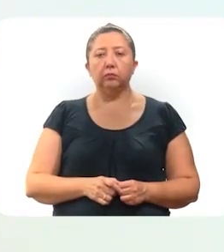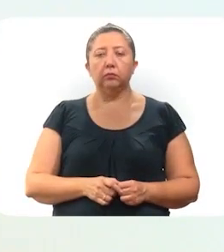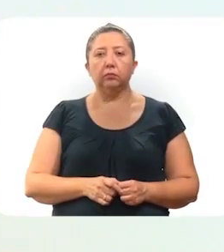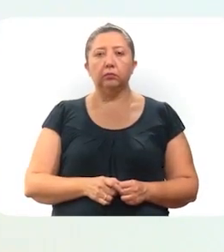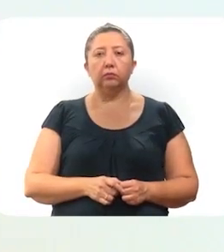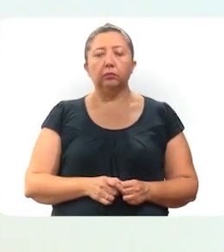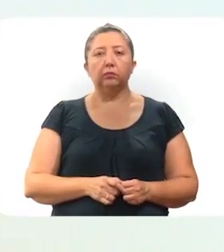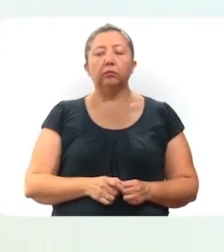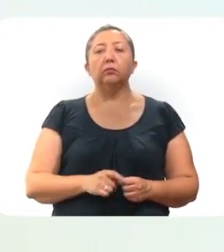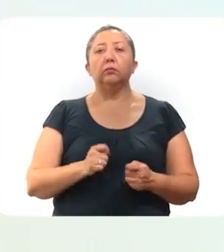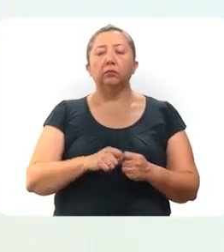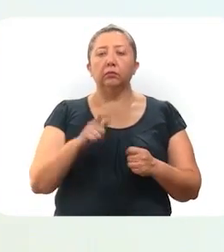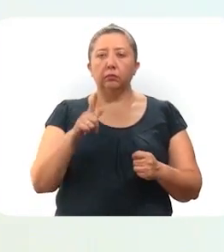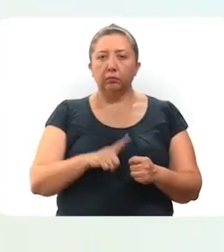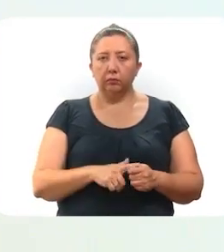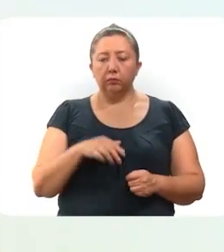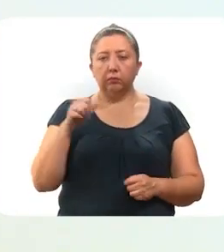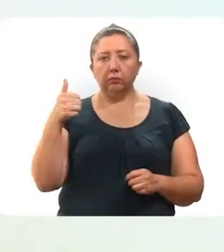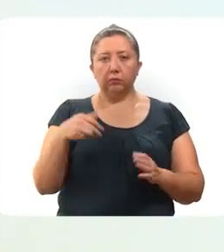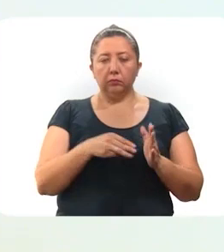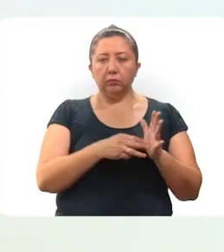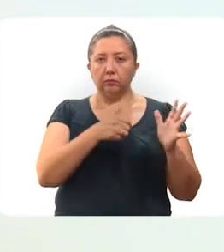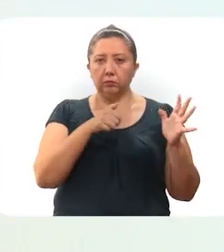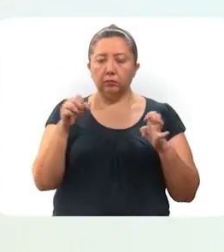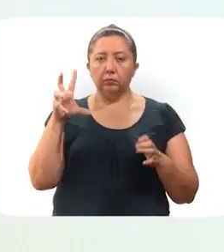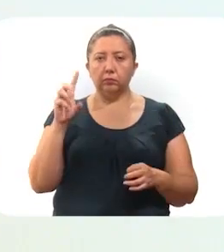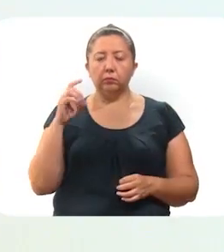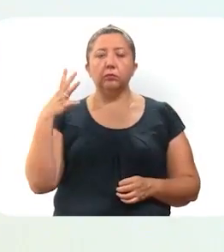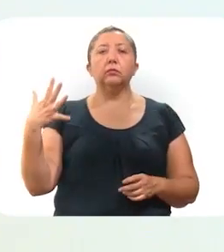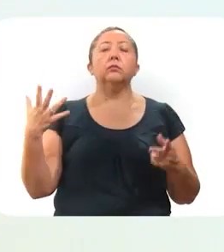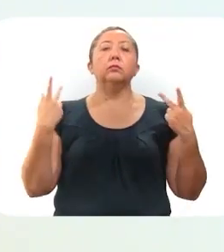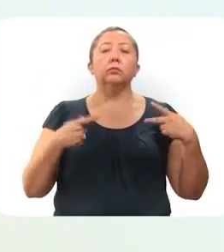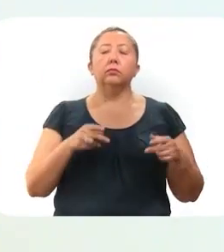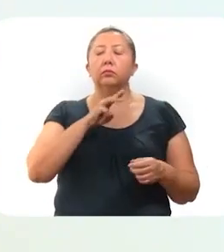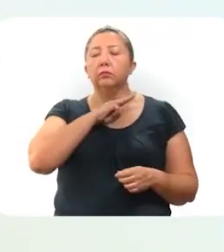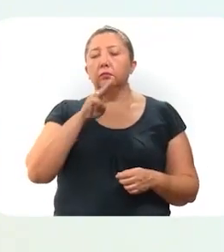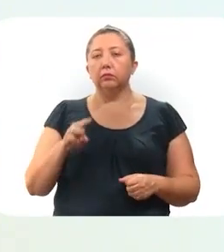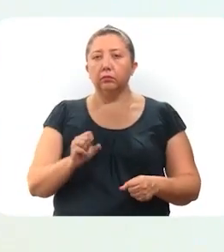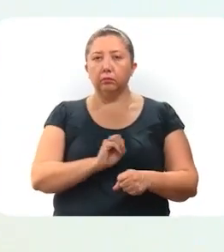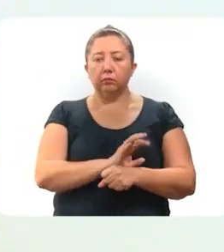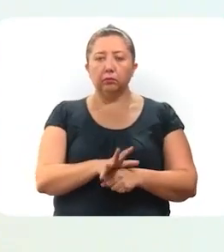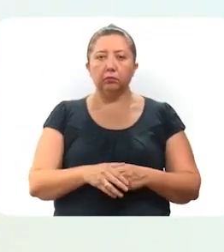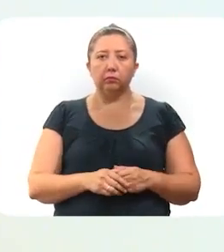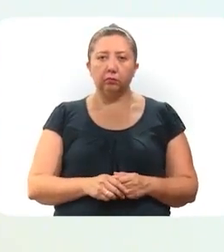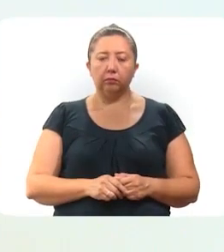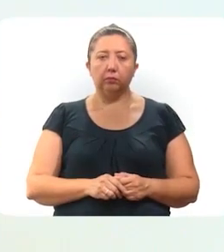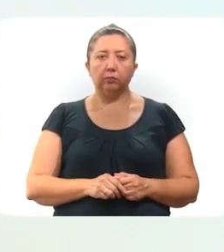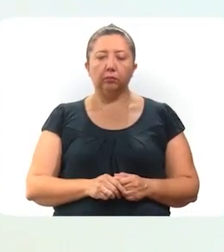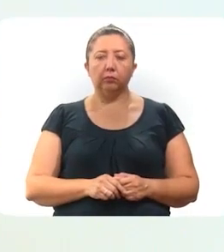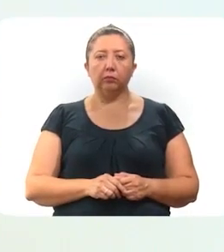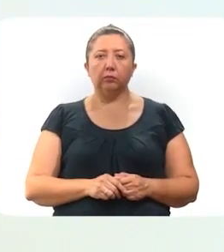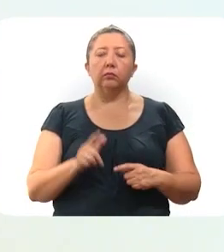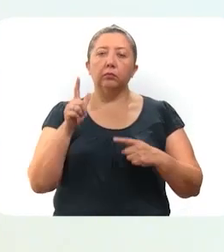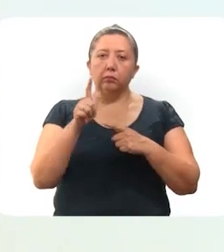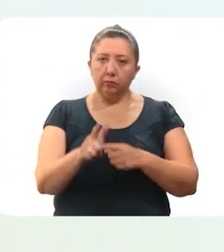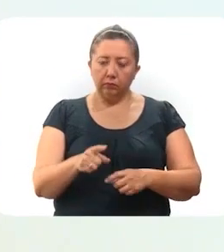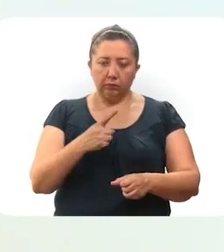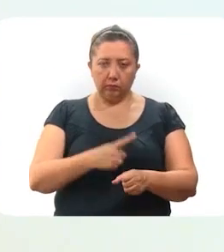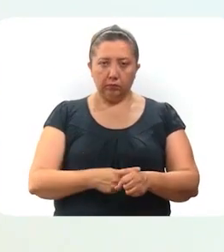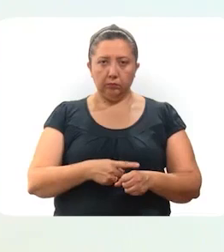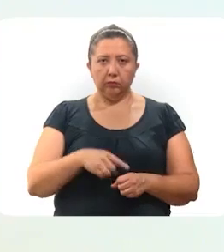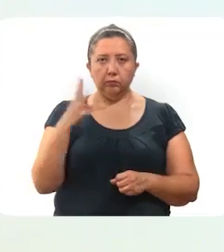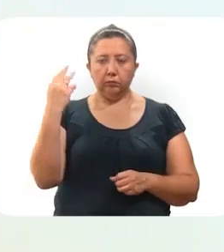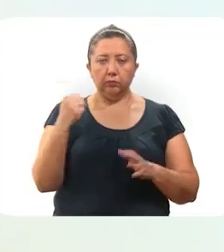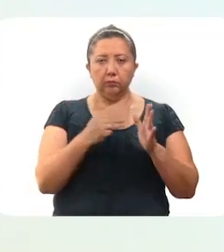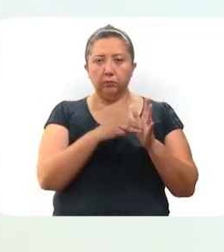inmunosupresión. En total, son 6.635 las personas fallecidas a causa del coronavirus. De los casos